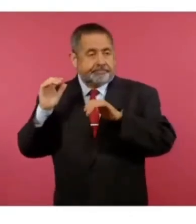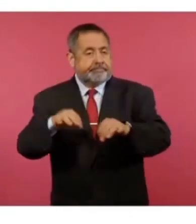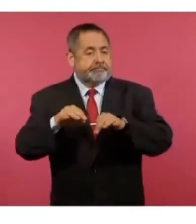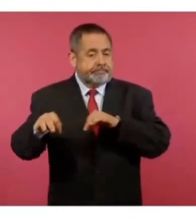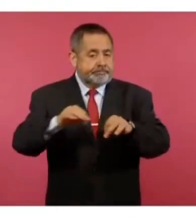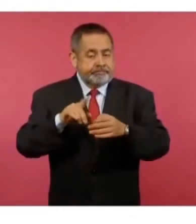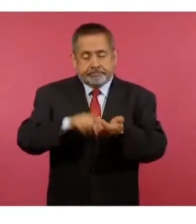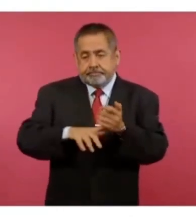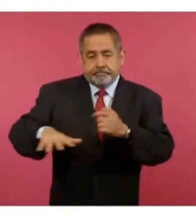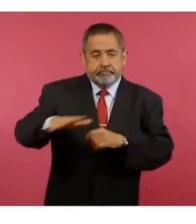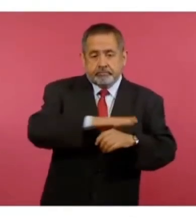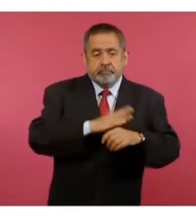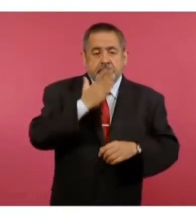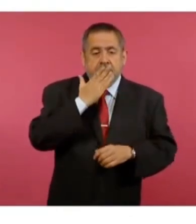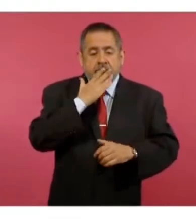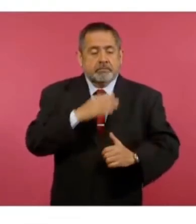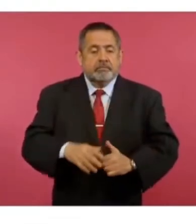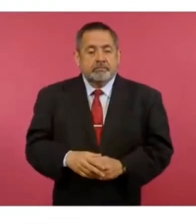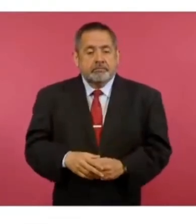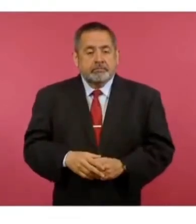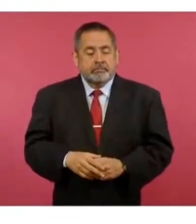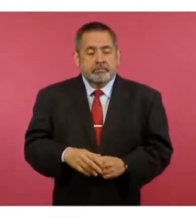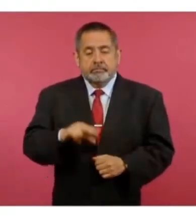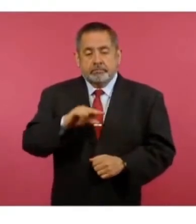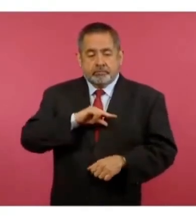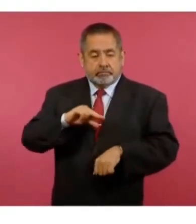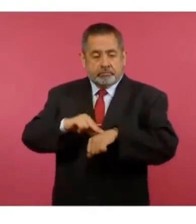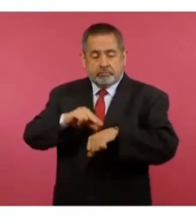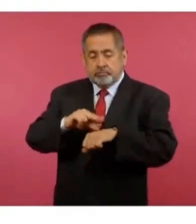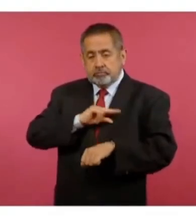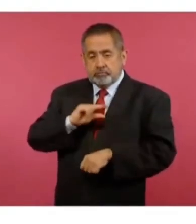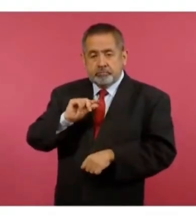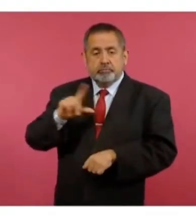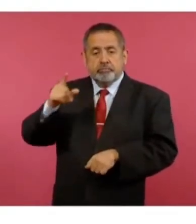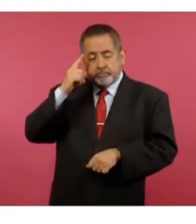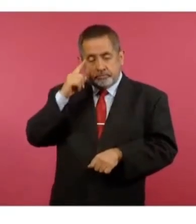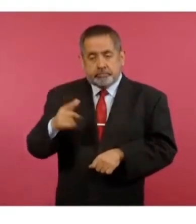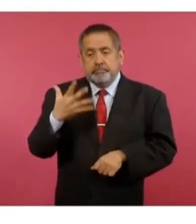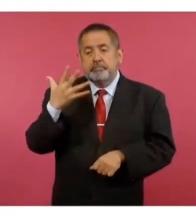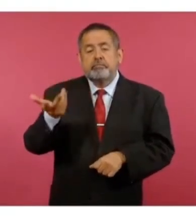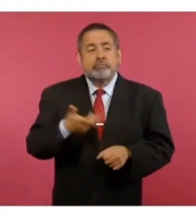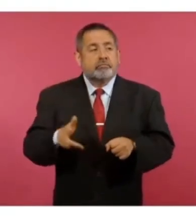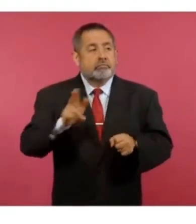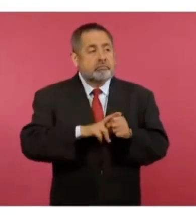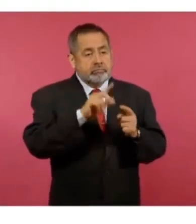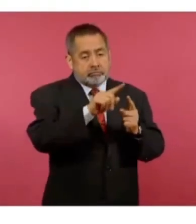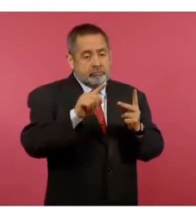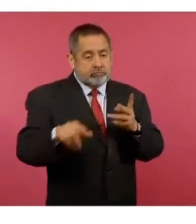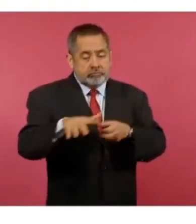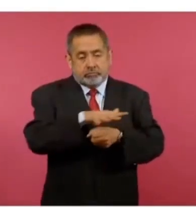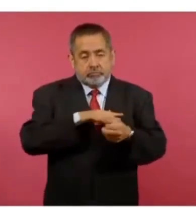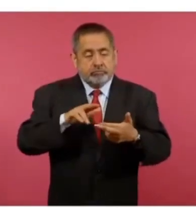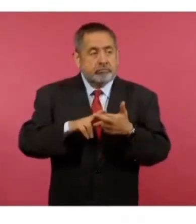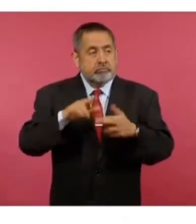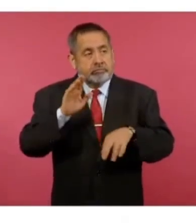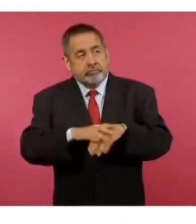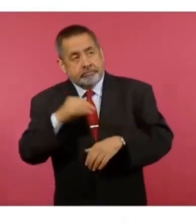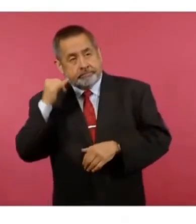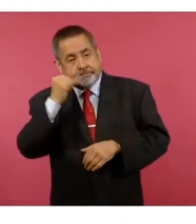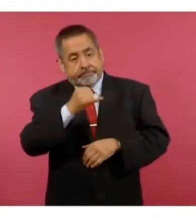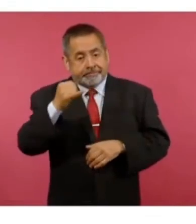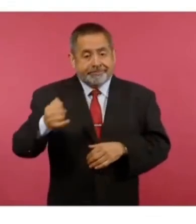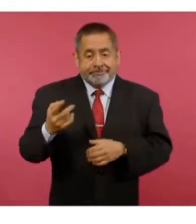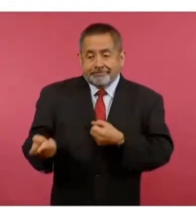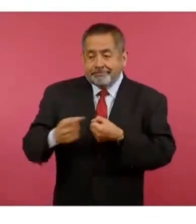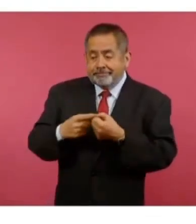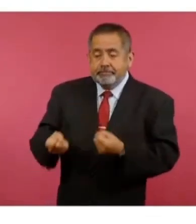a estos centros de salud. En el caso de médicos especialistas son para 5 hospitales de zonas remotas y marginadas, se han